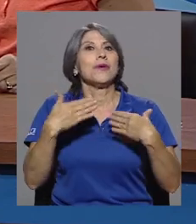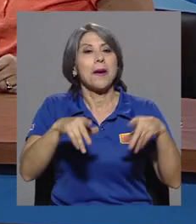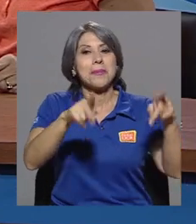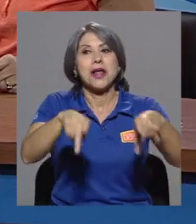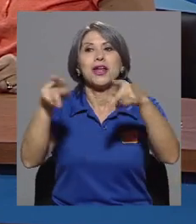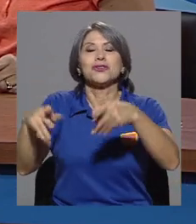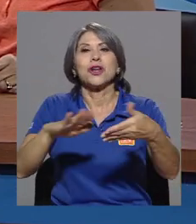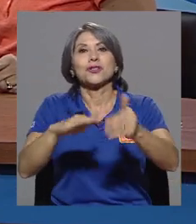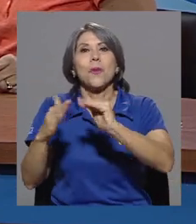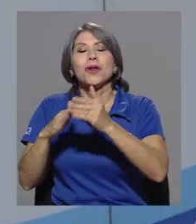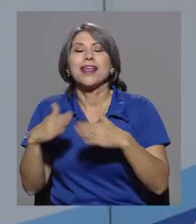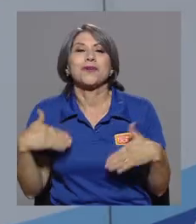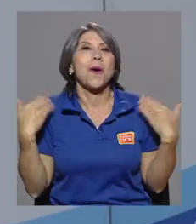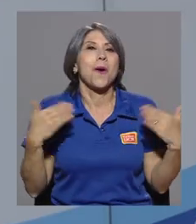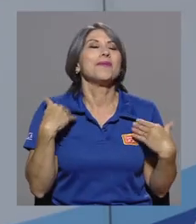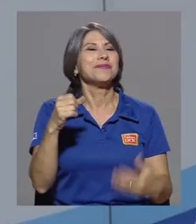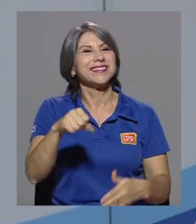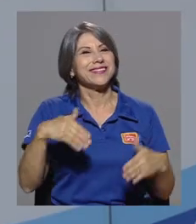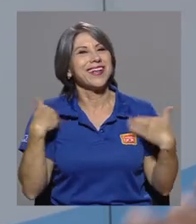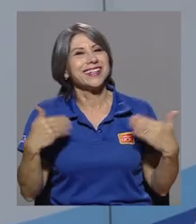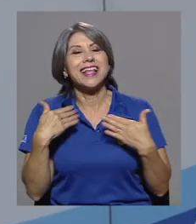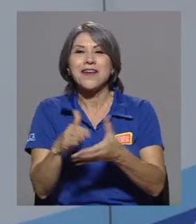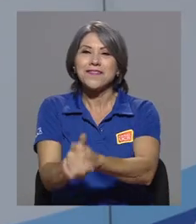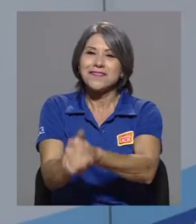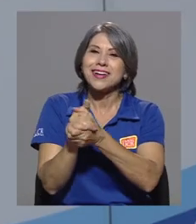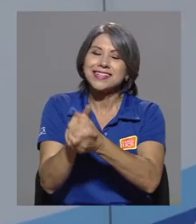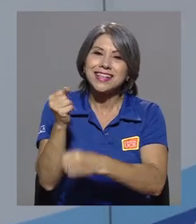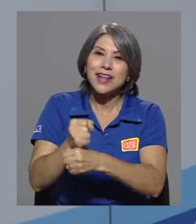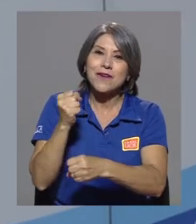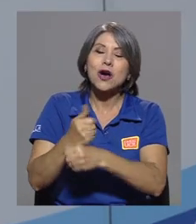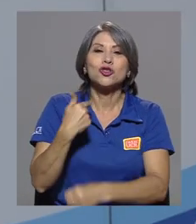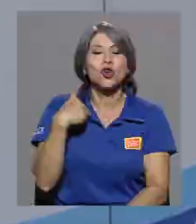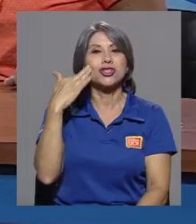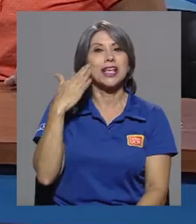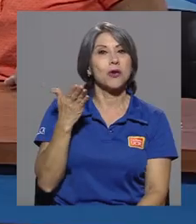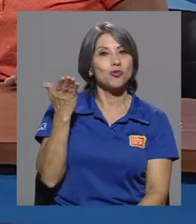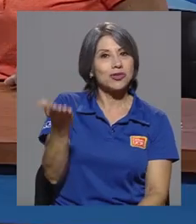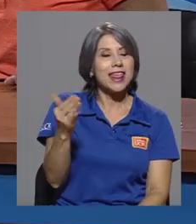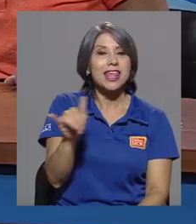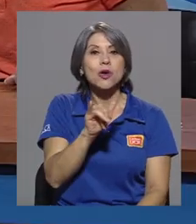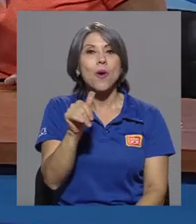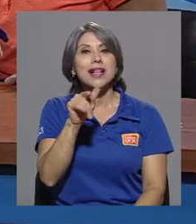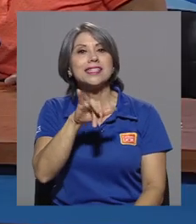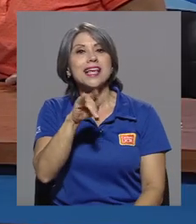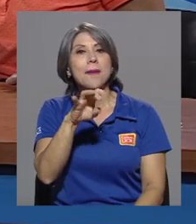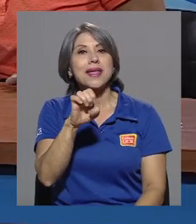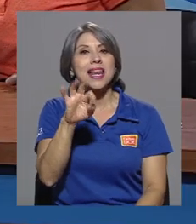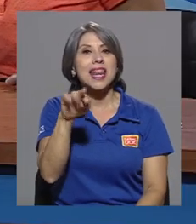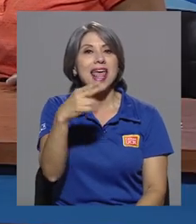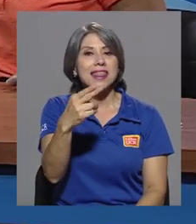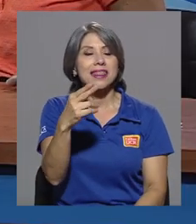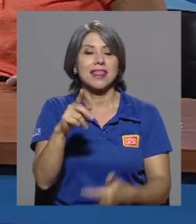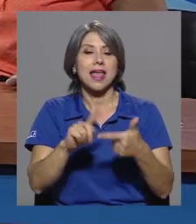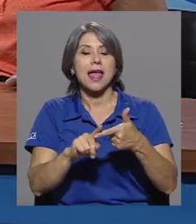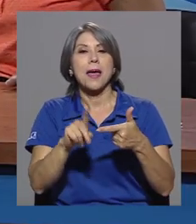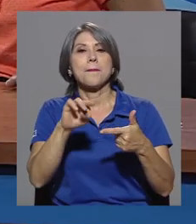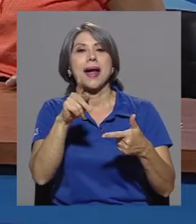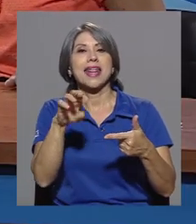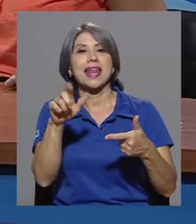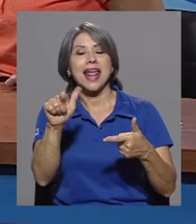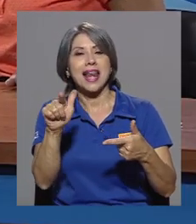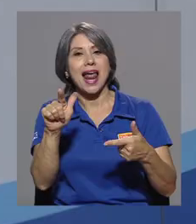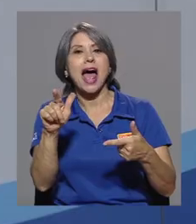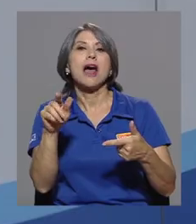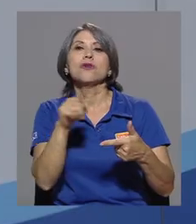contenta con esta noticia felicidades por el trabajo porque yo sé que usted igual que doña yamiled ángulo igual que la señora marianela vargas tuvieron